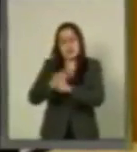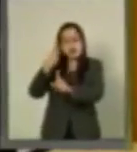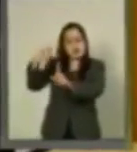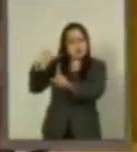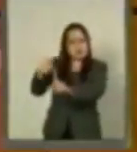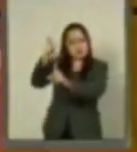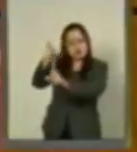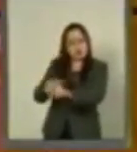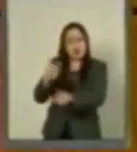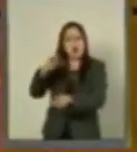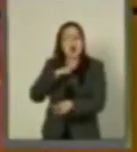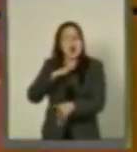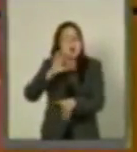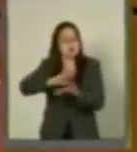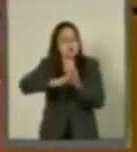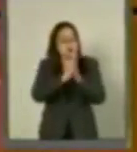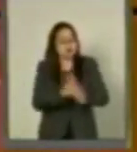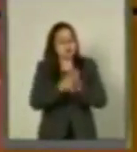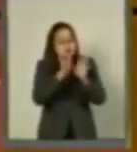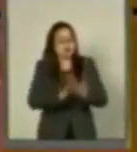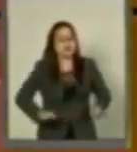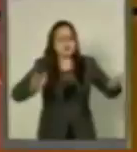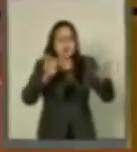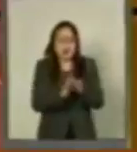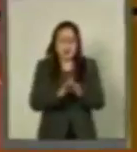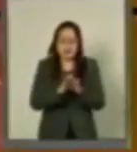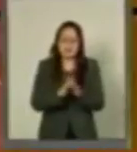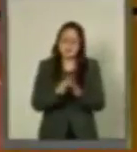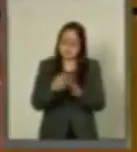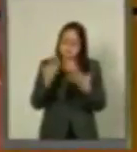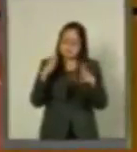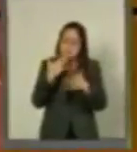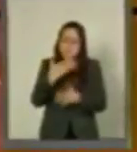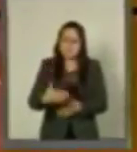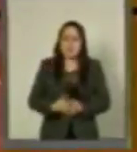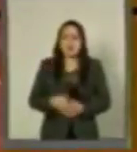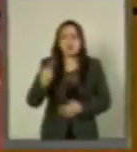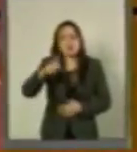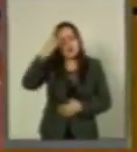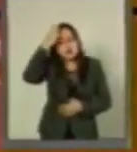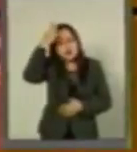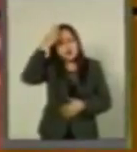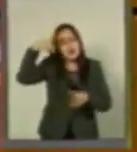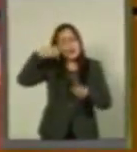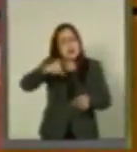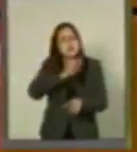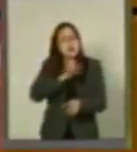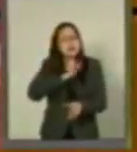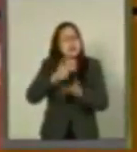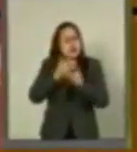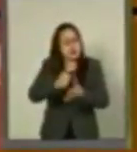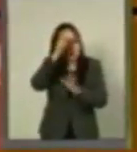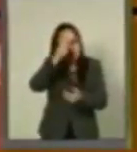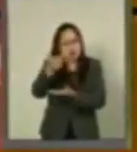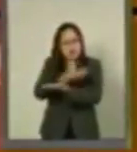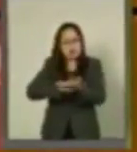para lograr este cambio tan trascendente. Su liderazgo propició los acuerdos